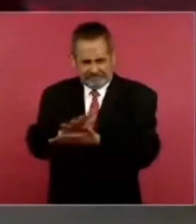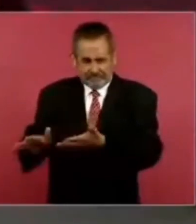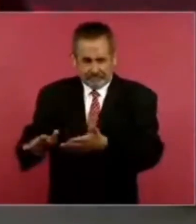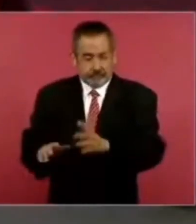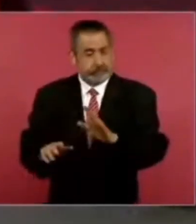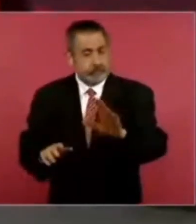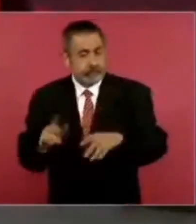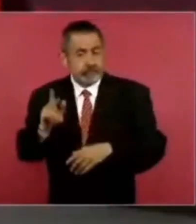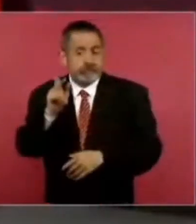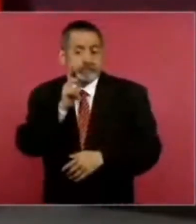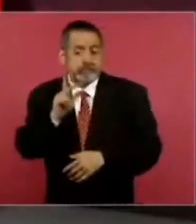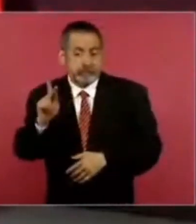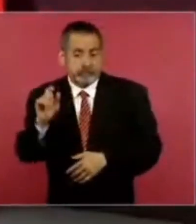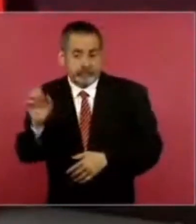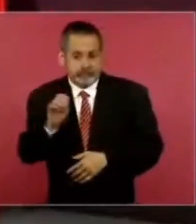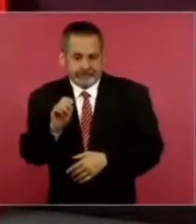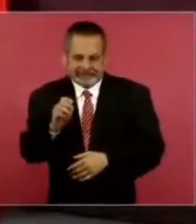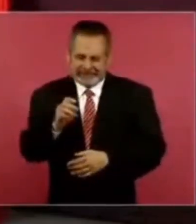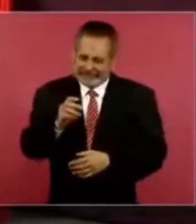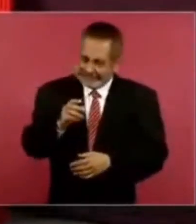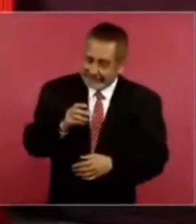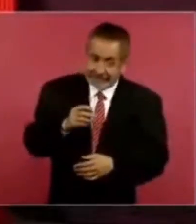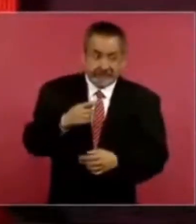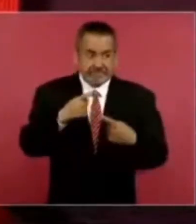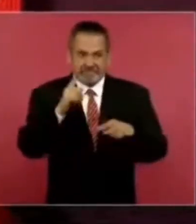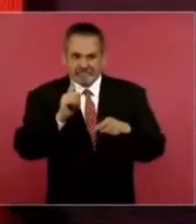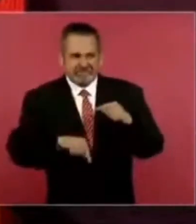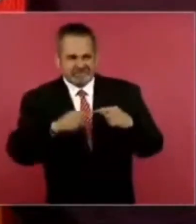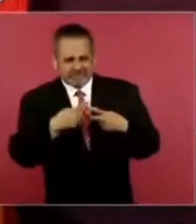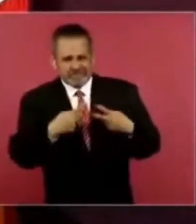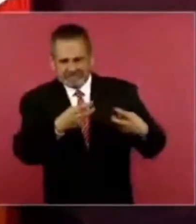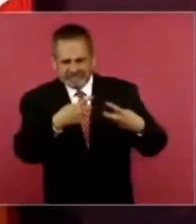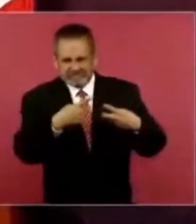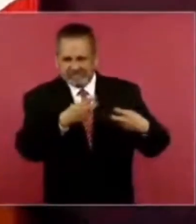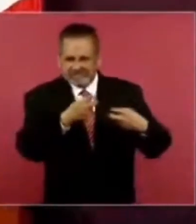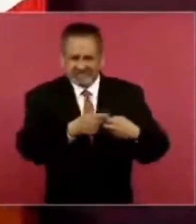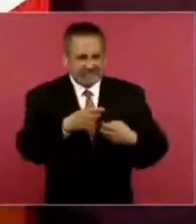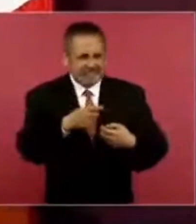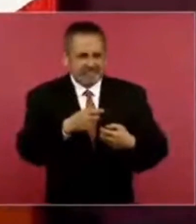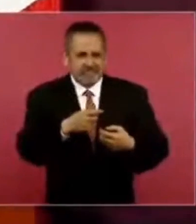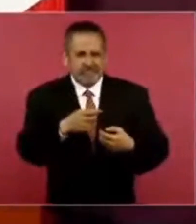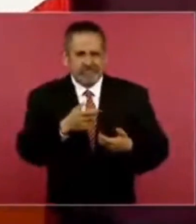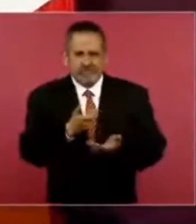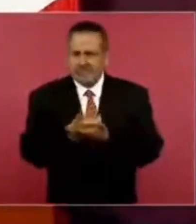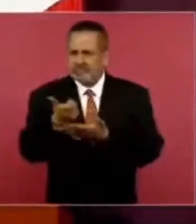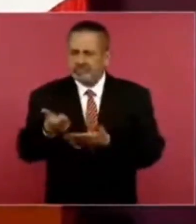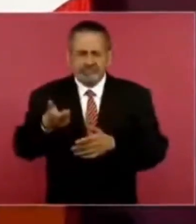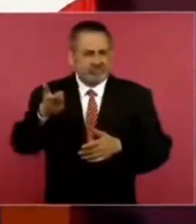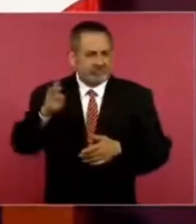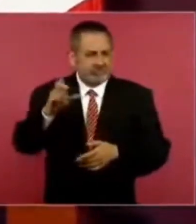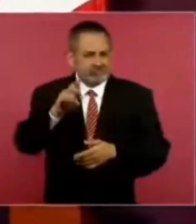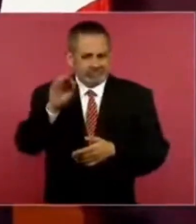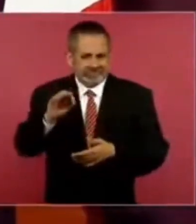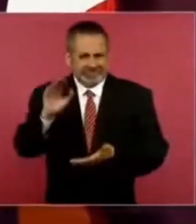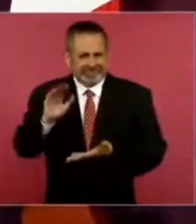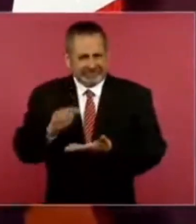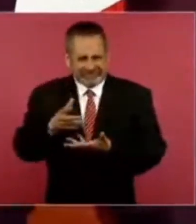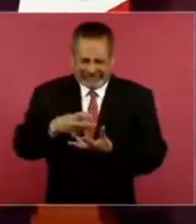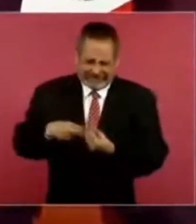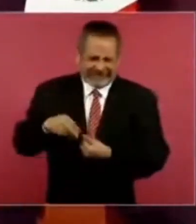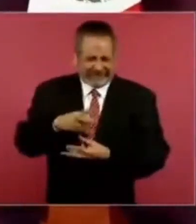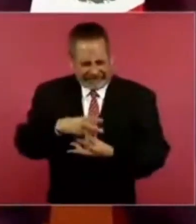Pemex todavía, a pesar de que se le redujo el pago de derechos en 30%, es